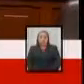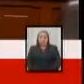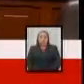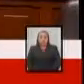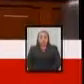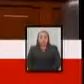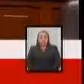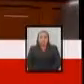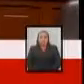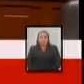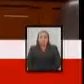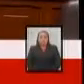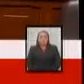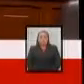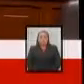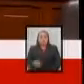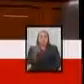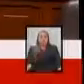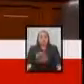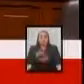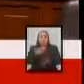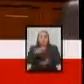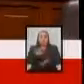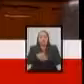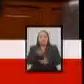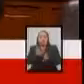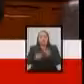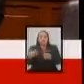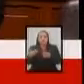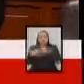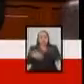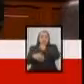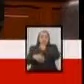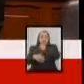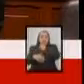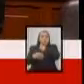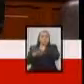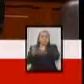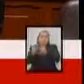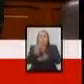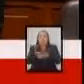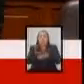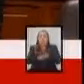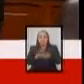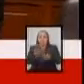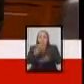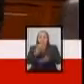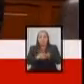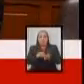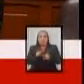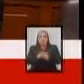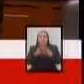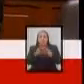pagando económicamente a los pescadores, no le están descontando la seguridad social. Y al no